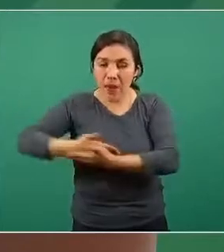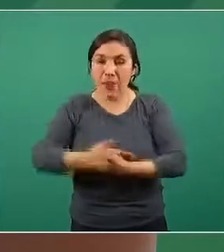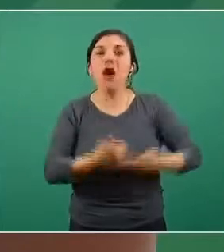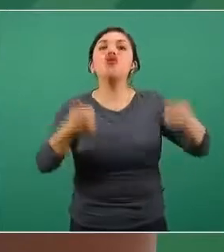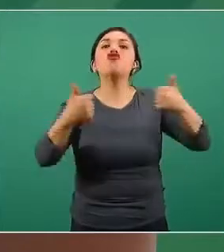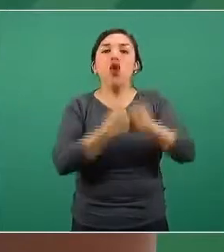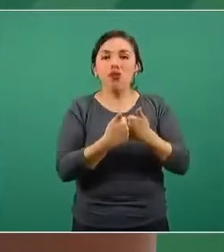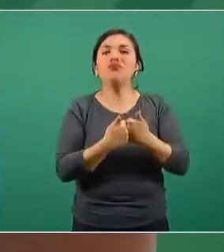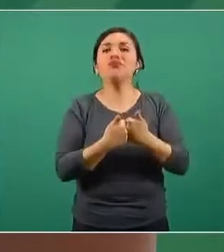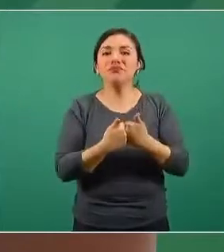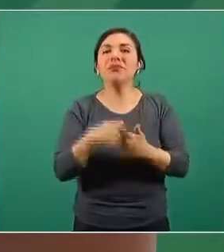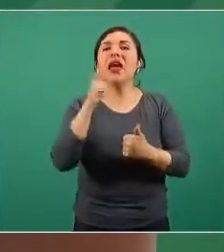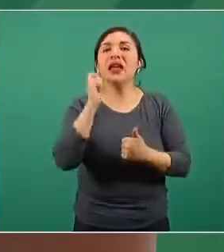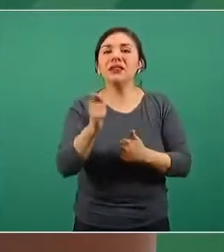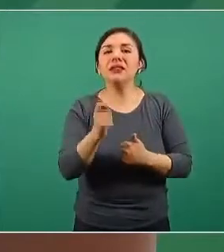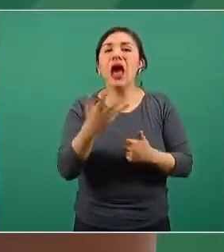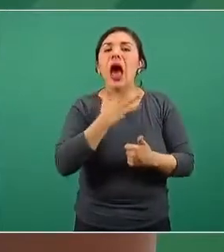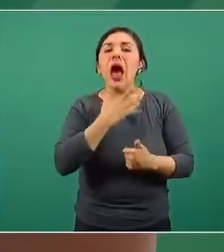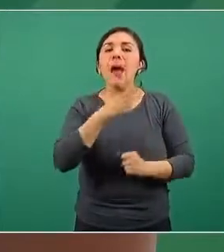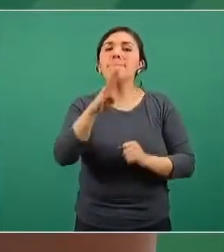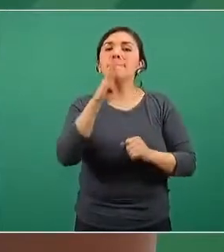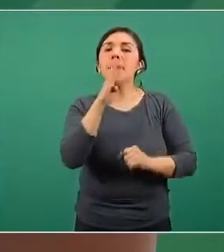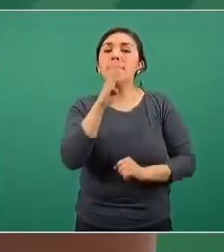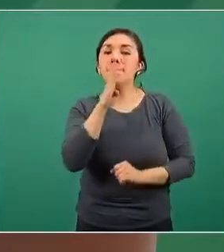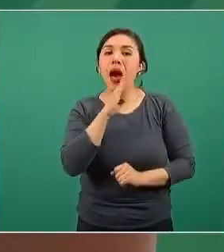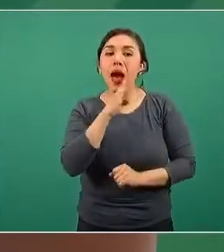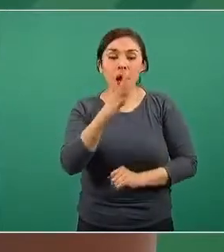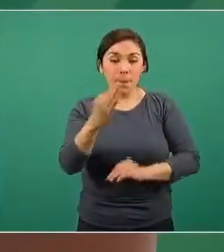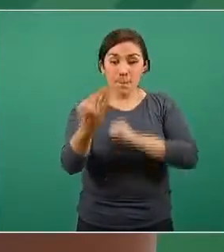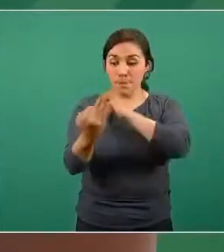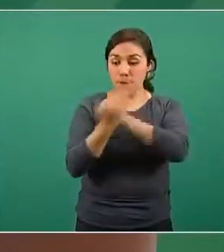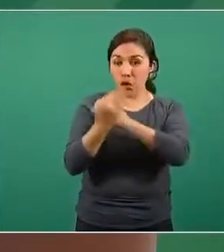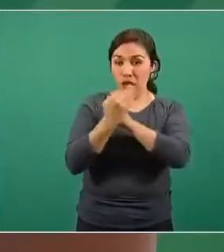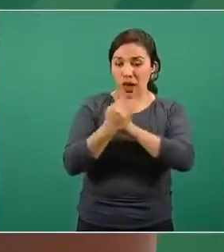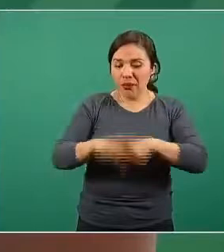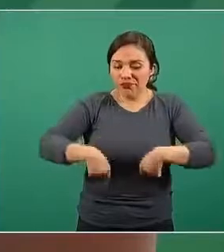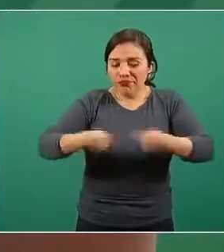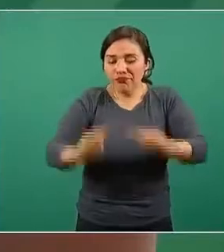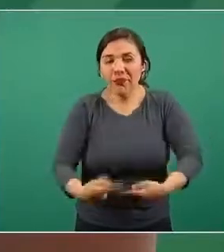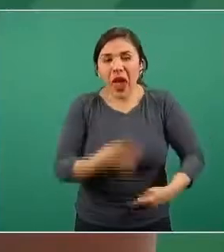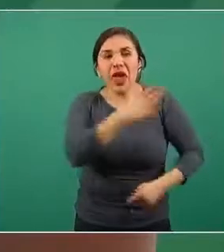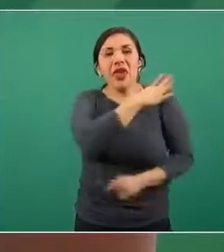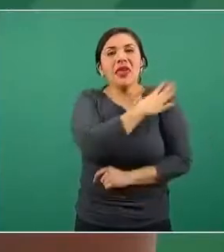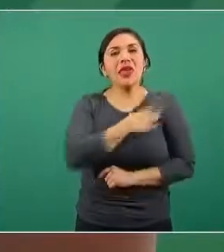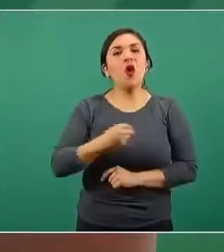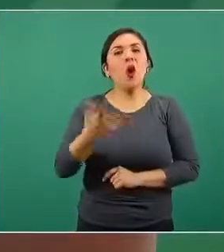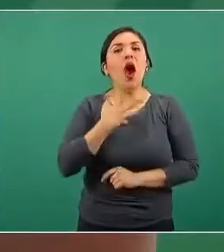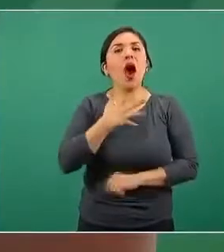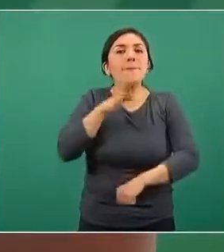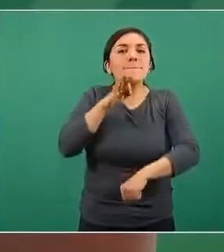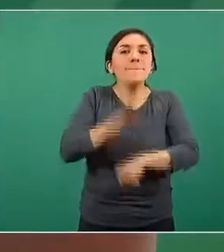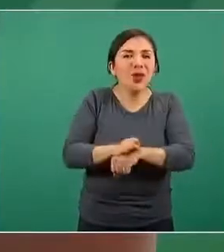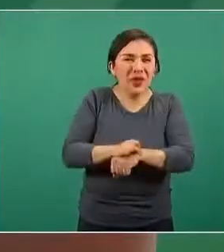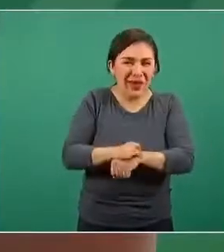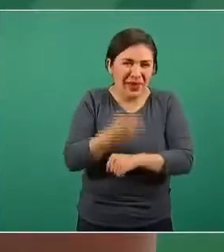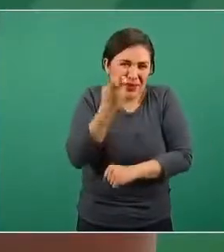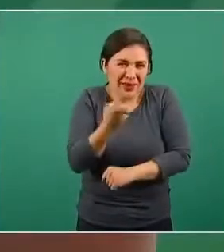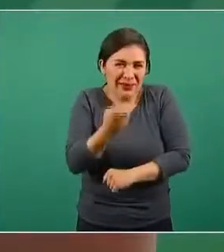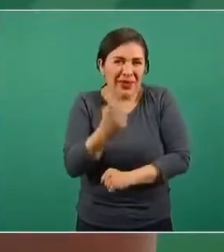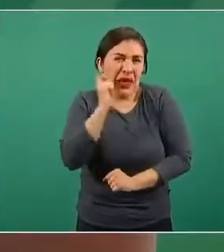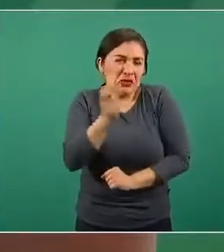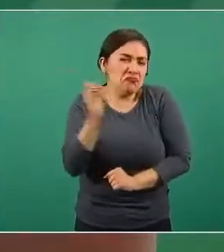de la transmisión que existe de la mamá al hijo. Si la mujer se vacuna y después se embaraza, etcétera,